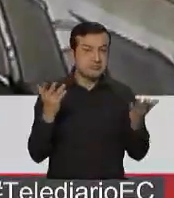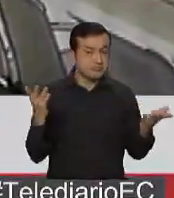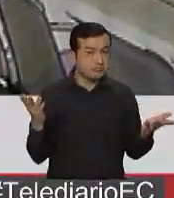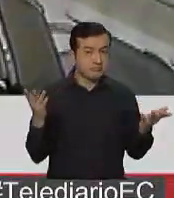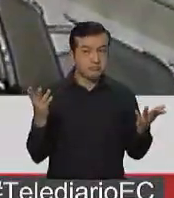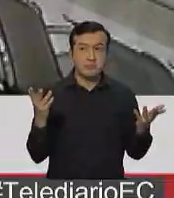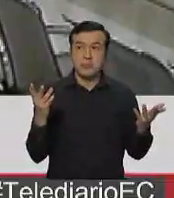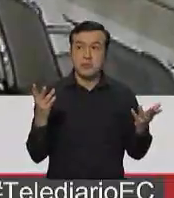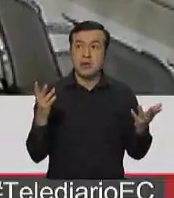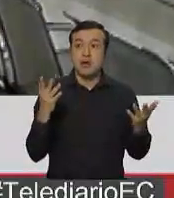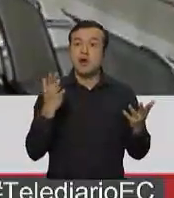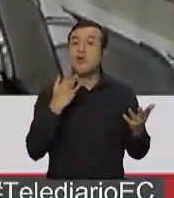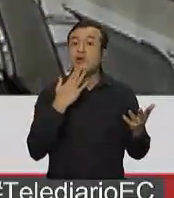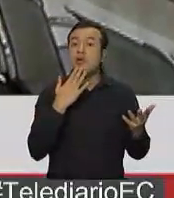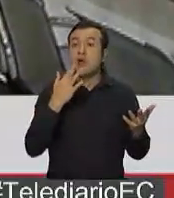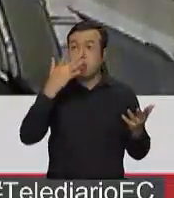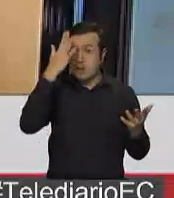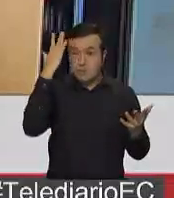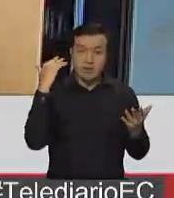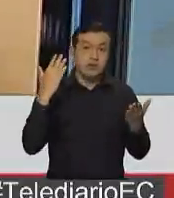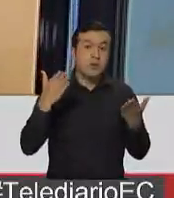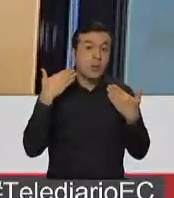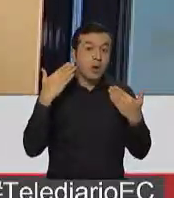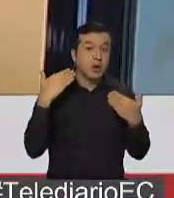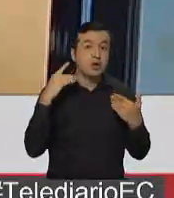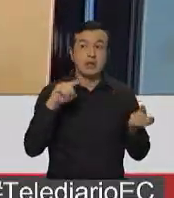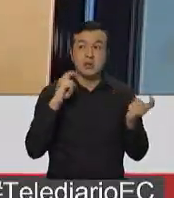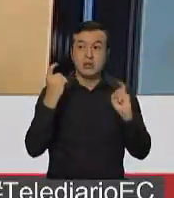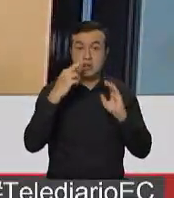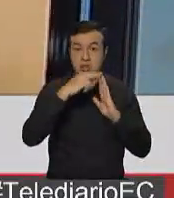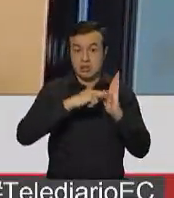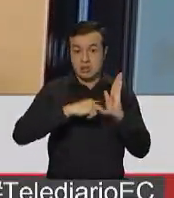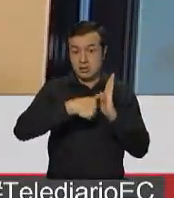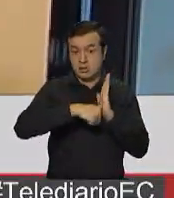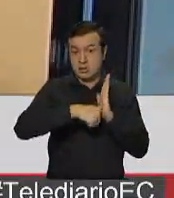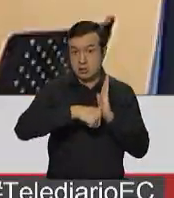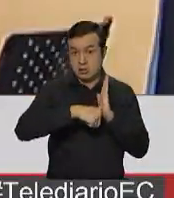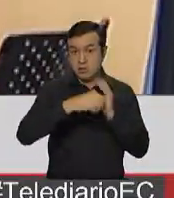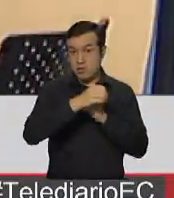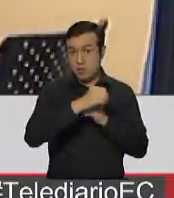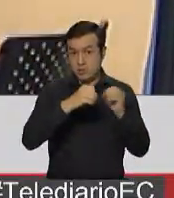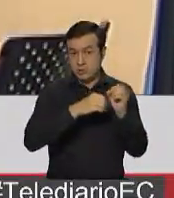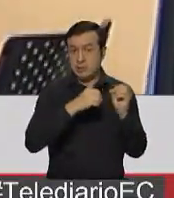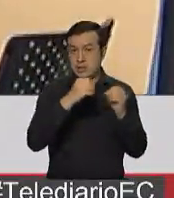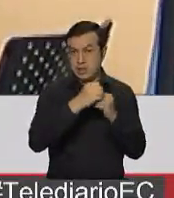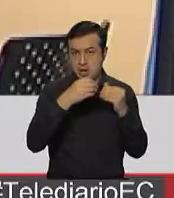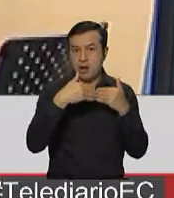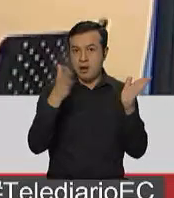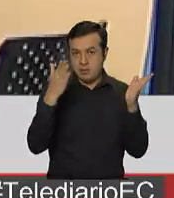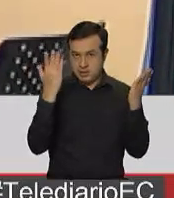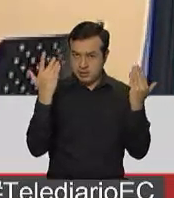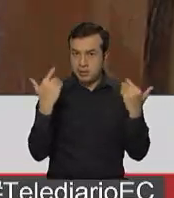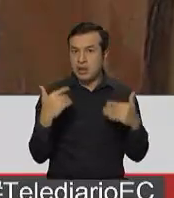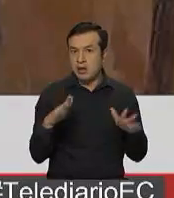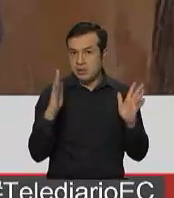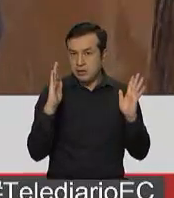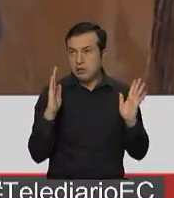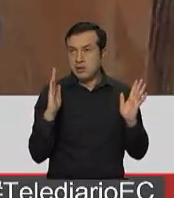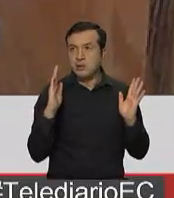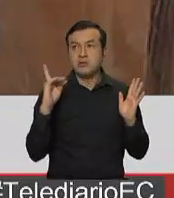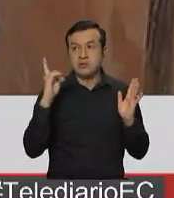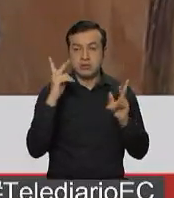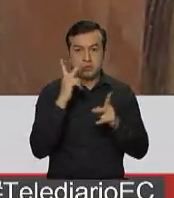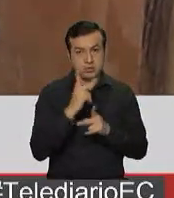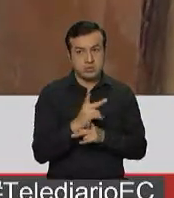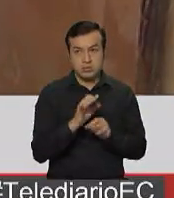Con el paso a semáforo amarillo en Guayaquil, el Registro Civil también inició sus actividades presenciales en el puerto principal, tomando las medidas